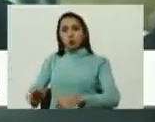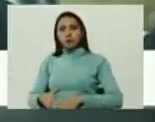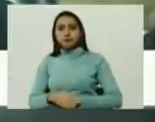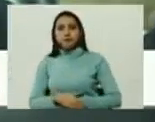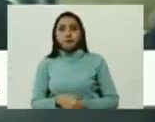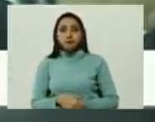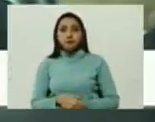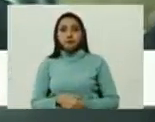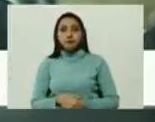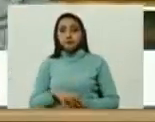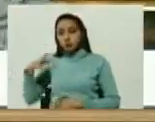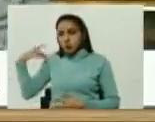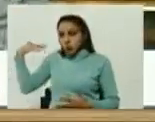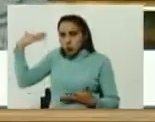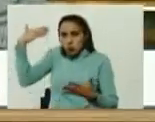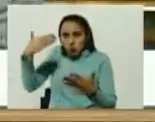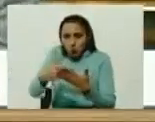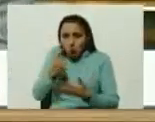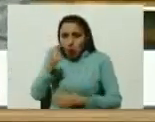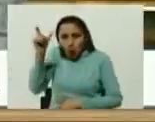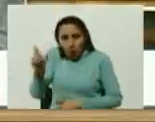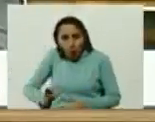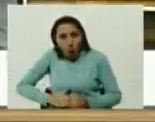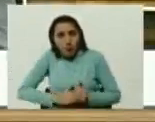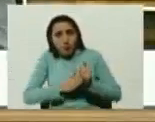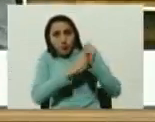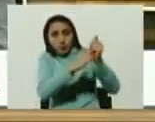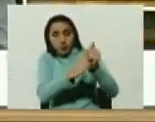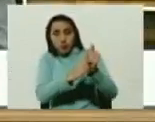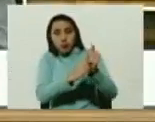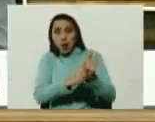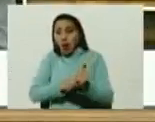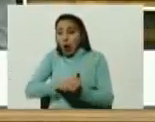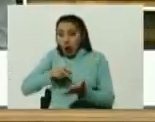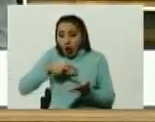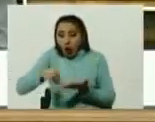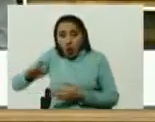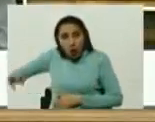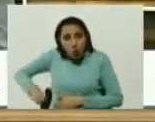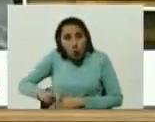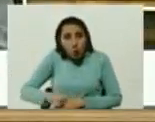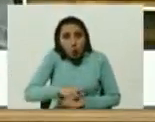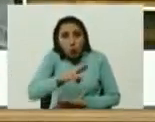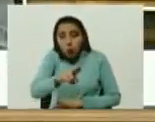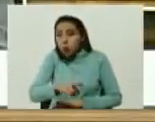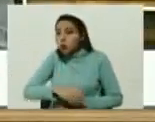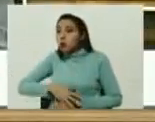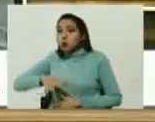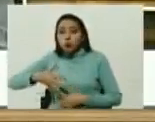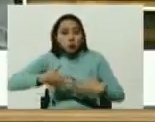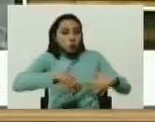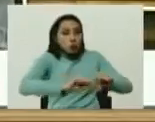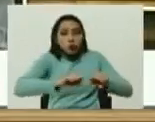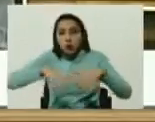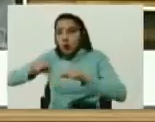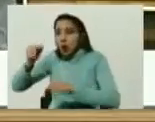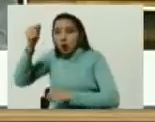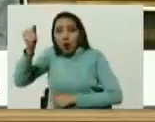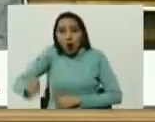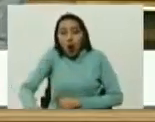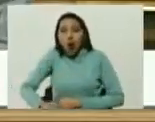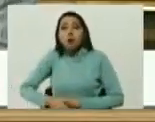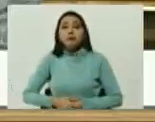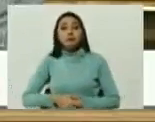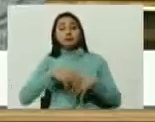del camarada mao tse tung por el río yangtsé e ir conquistando ese inmenso territorio por parte de un